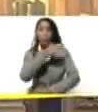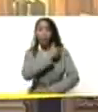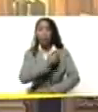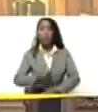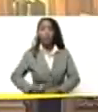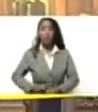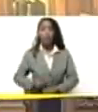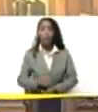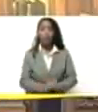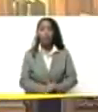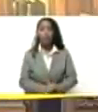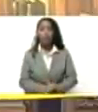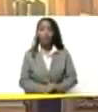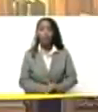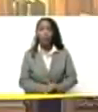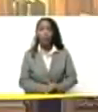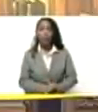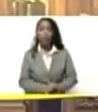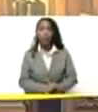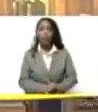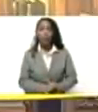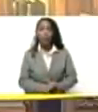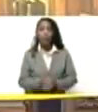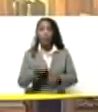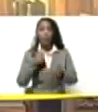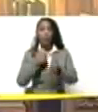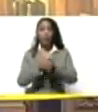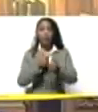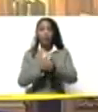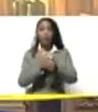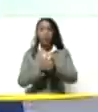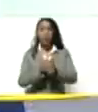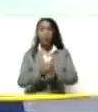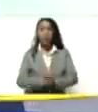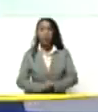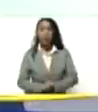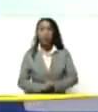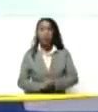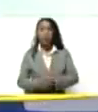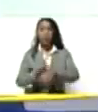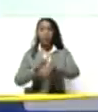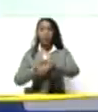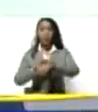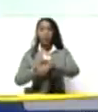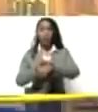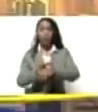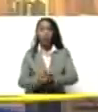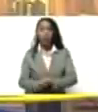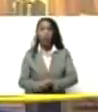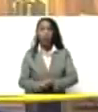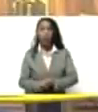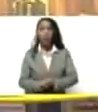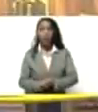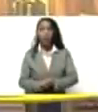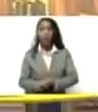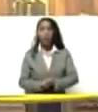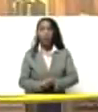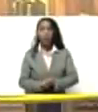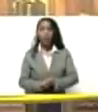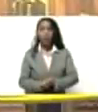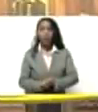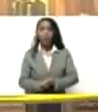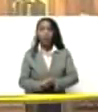un aplauso para este líder militar hoy diputado el ejercicio en la reserva activa aleixandre